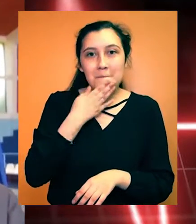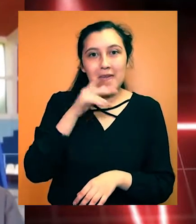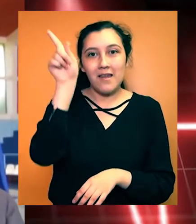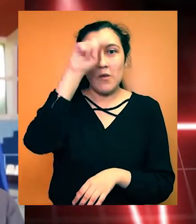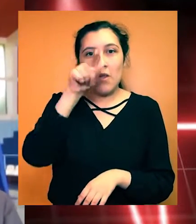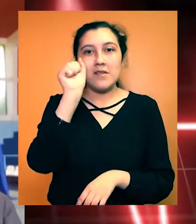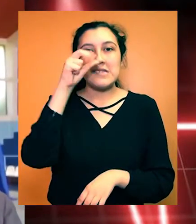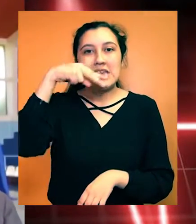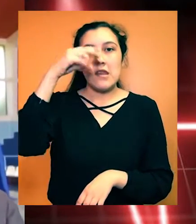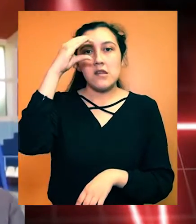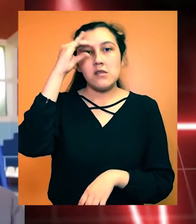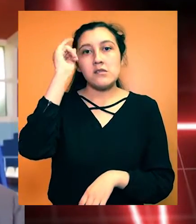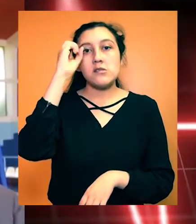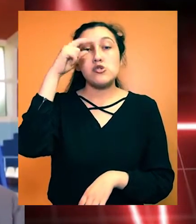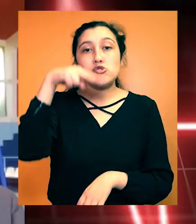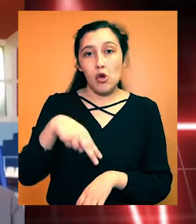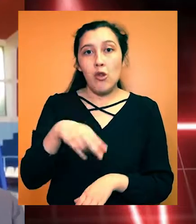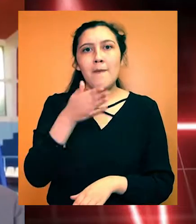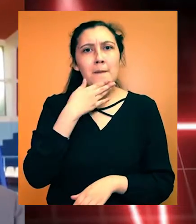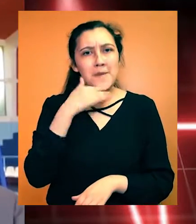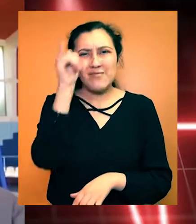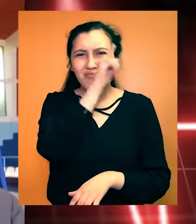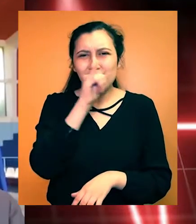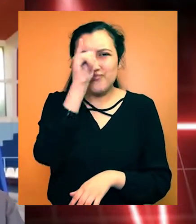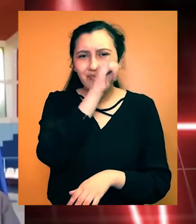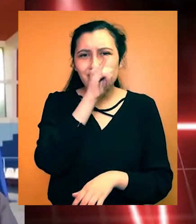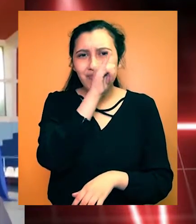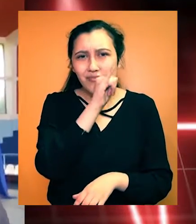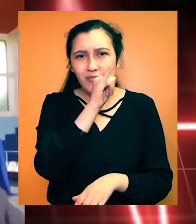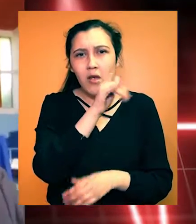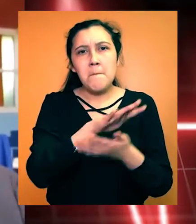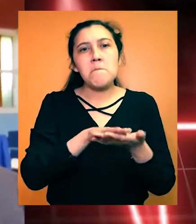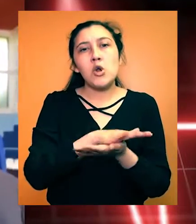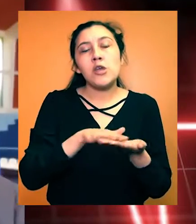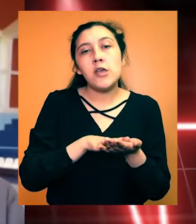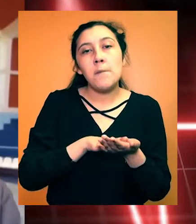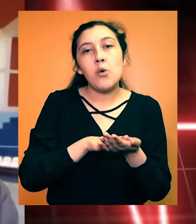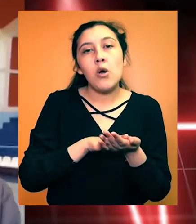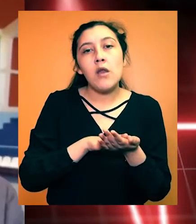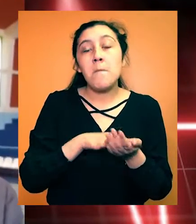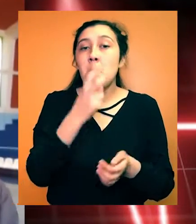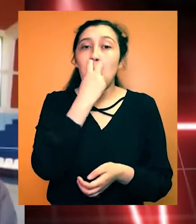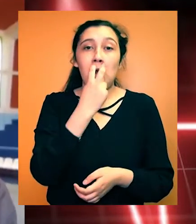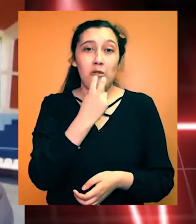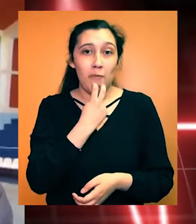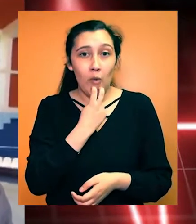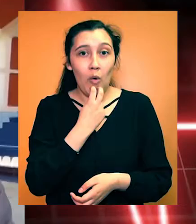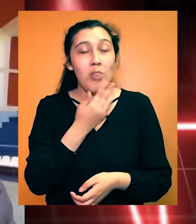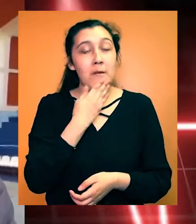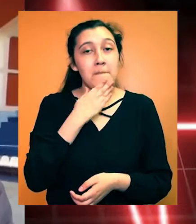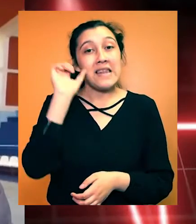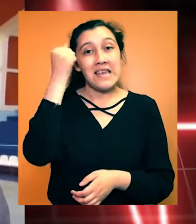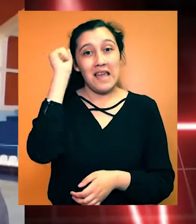ser sancionados porque son parte de la contaminación. Hay casos como en el norte en Freirina, pero también hay casos en Puerto Montt, hoy día lo que vemos en